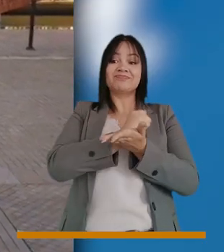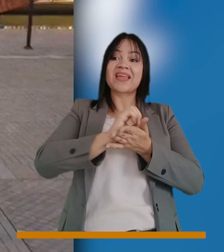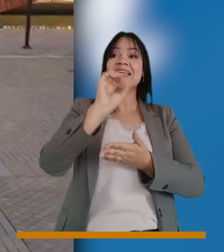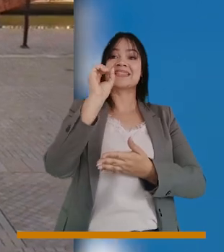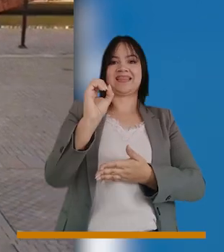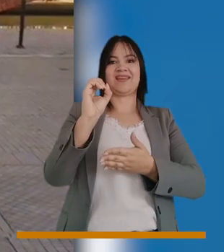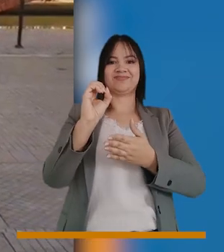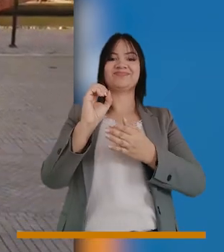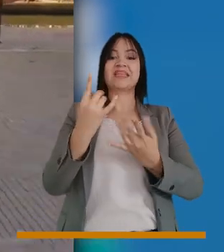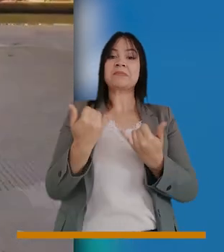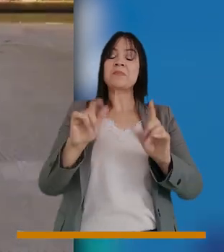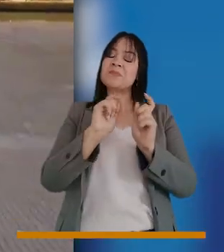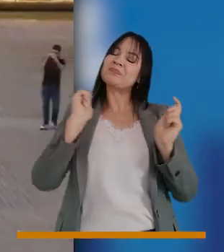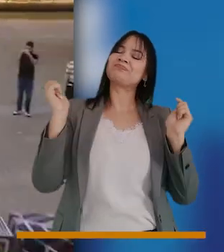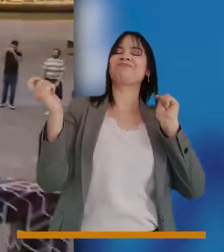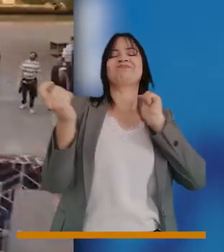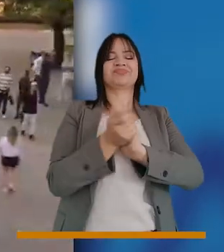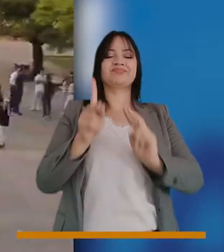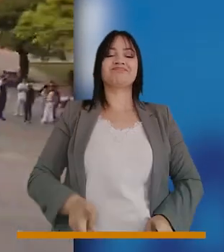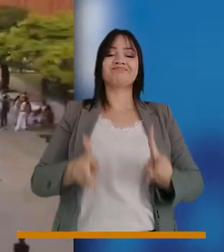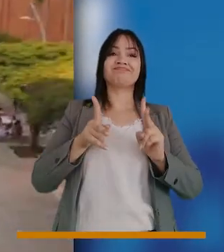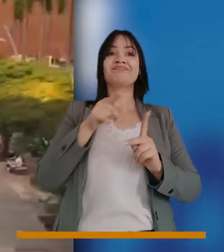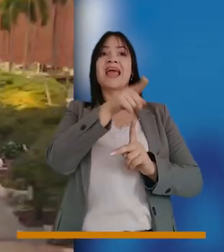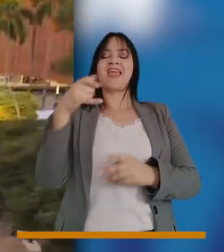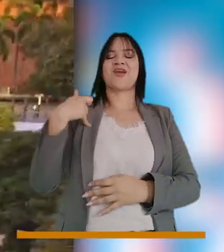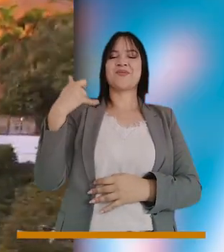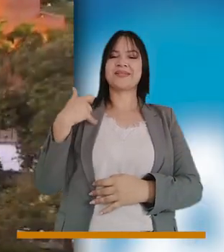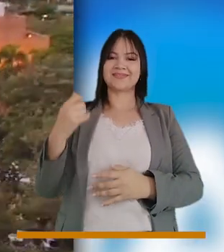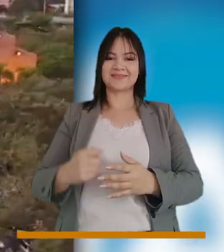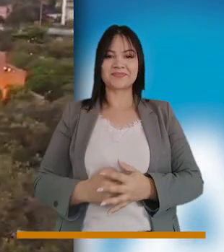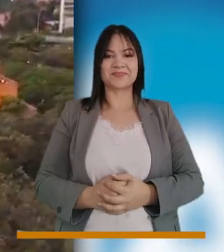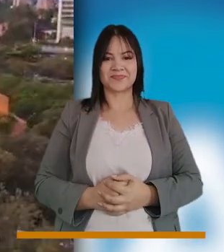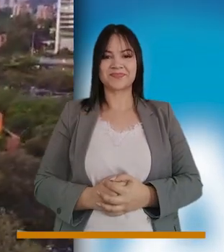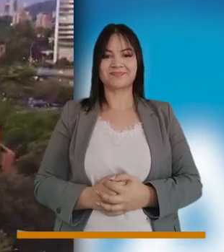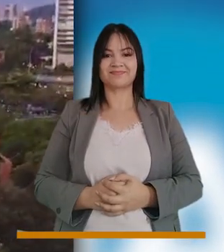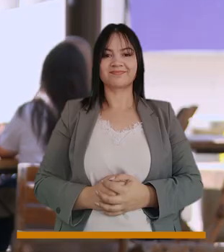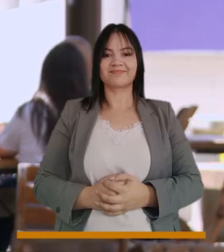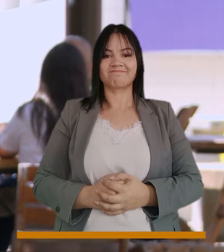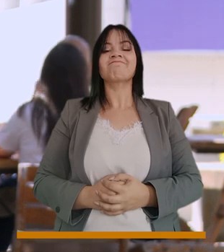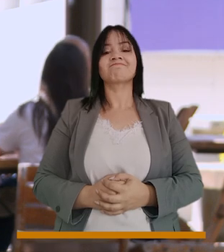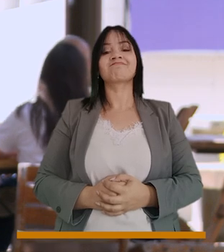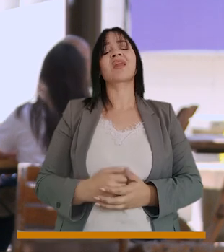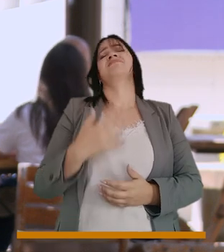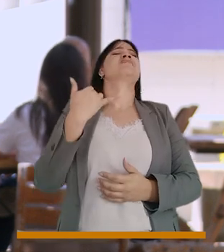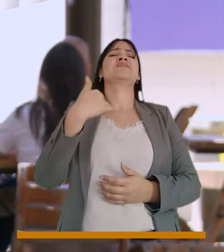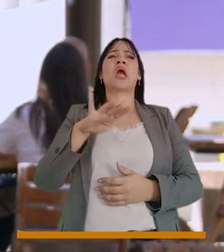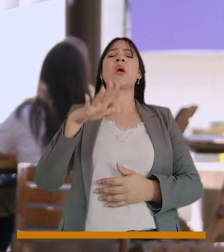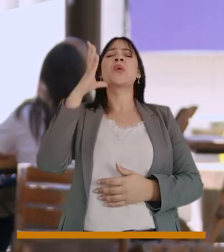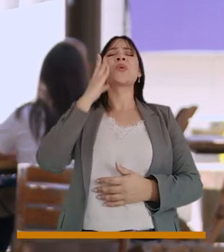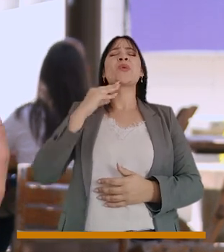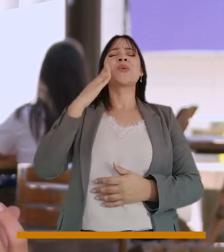la matrícula cero. Tenemos que lograr transformar las realidades de nuestros jóvenes. Yo ya lo viví, yo